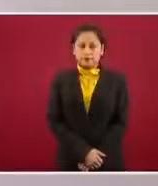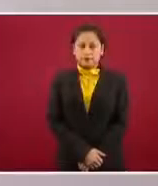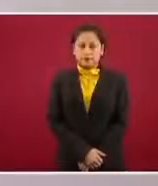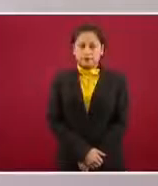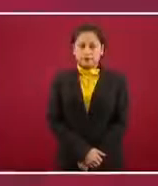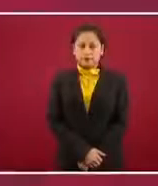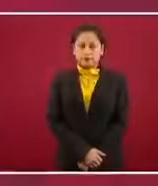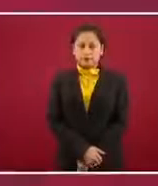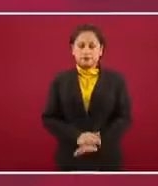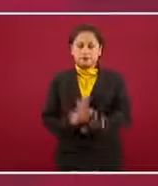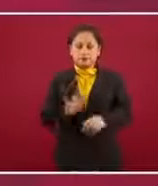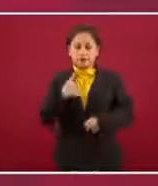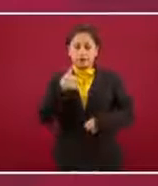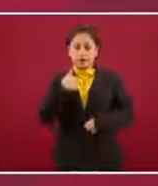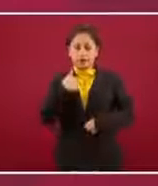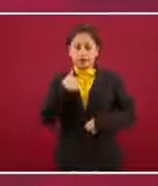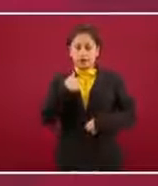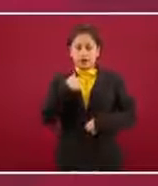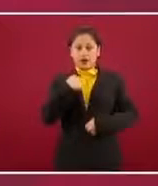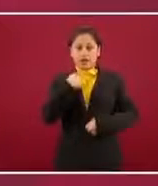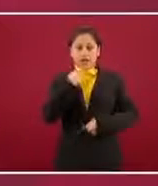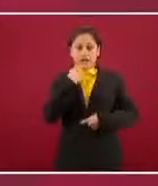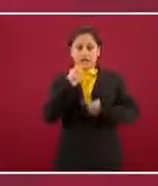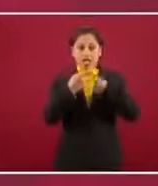No hablo al tanteo,